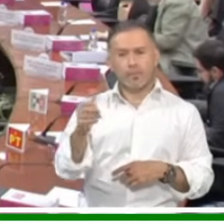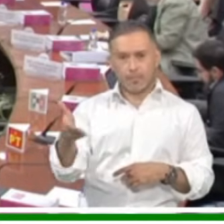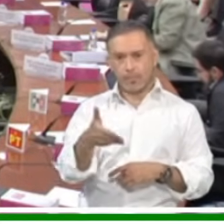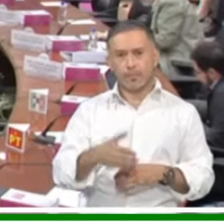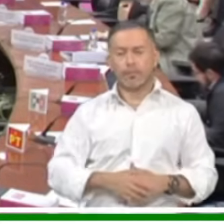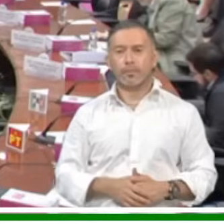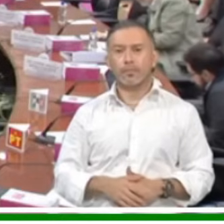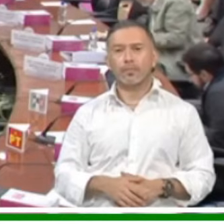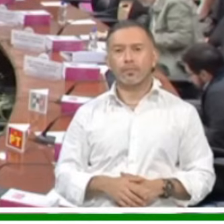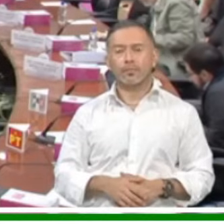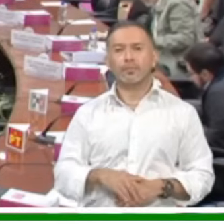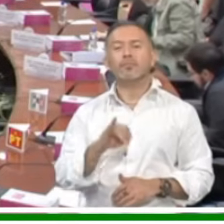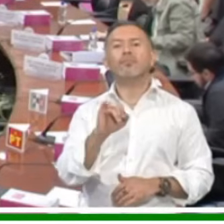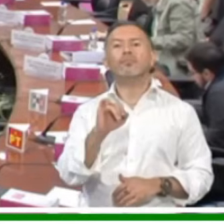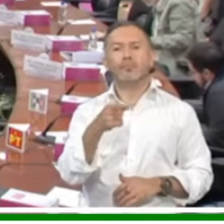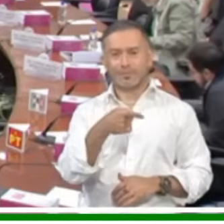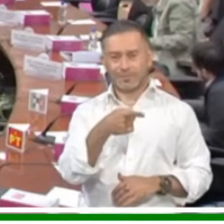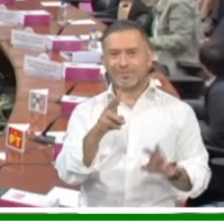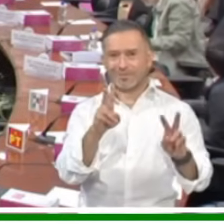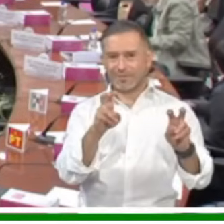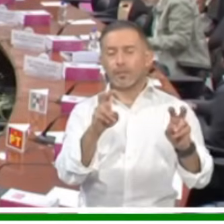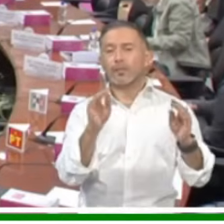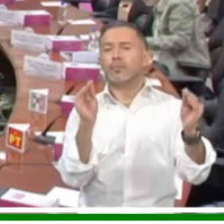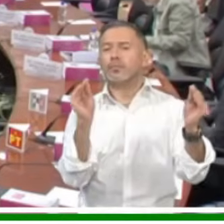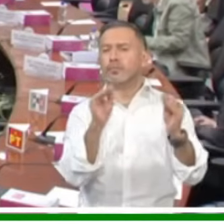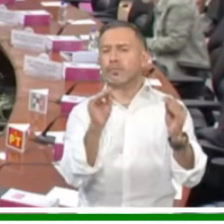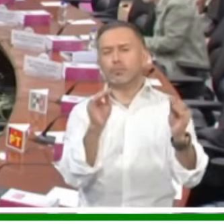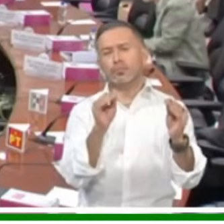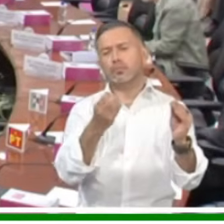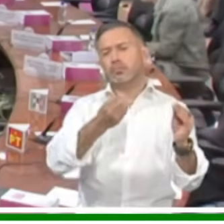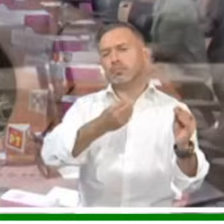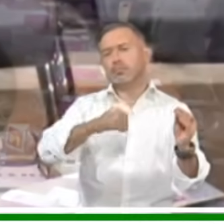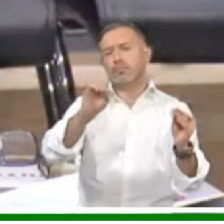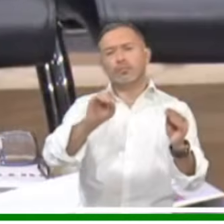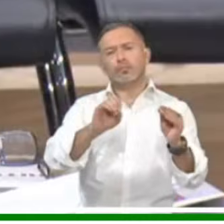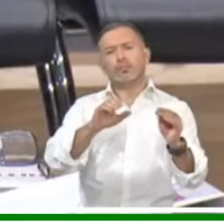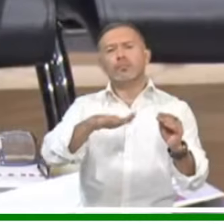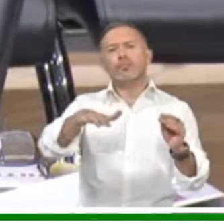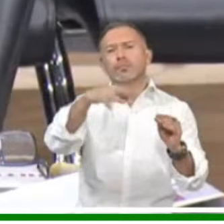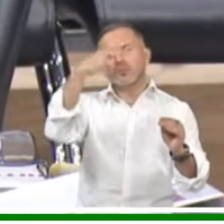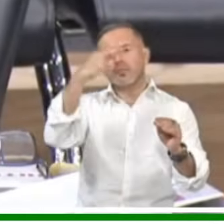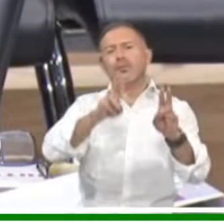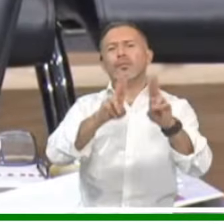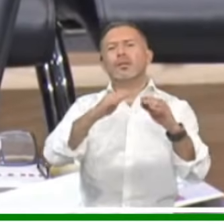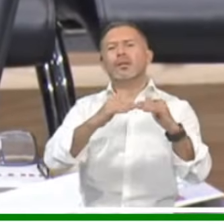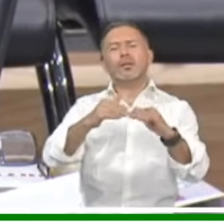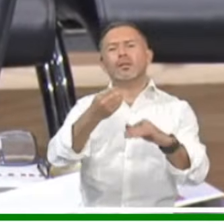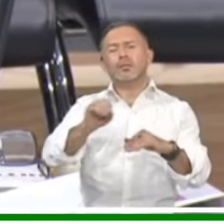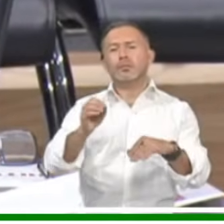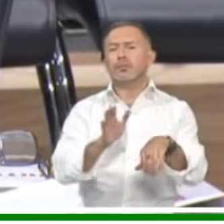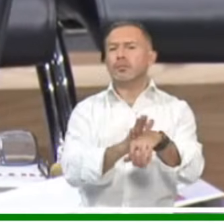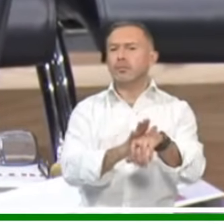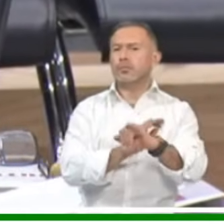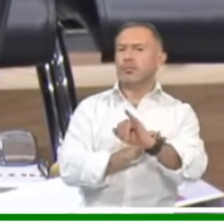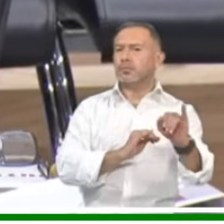Sí, los debates son parte consustancial de la vida democrática del país. Desde la izquierda los hemos